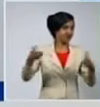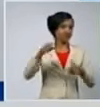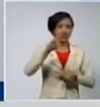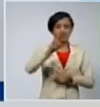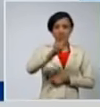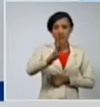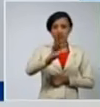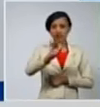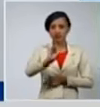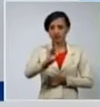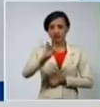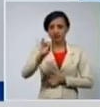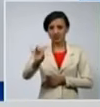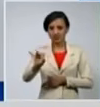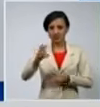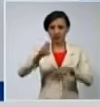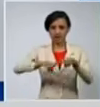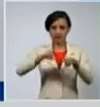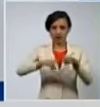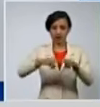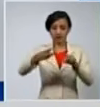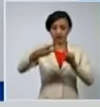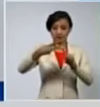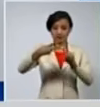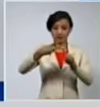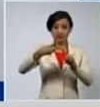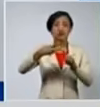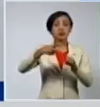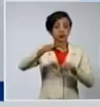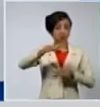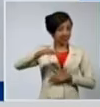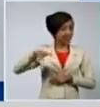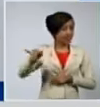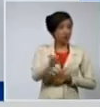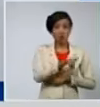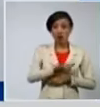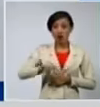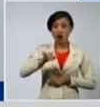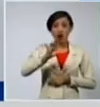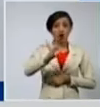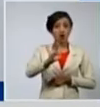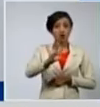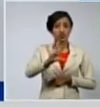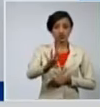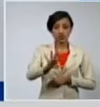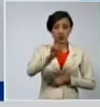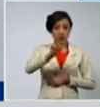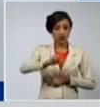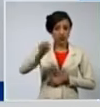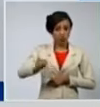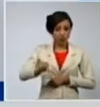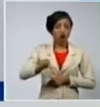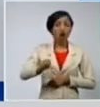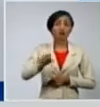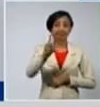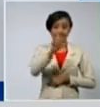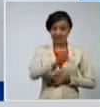377. Pinar del Río una cifra elevada, 85. Camagüey